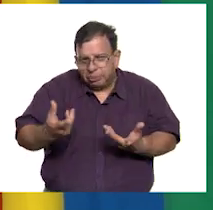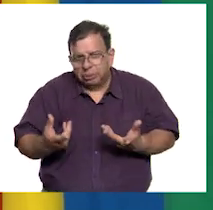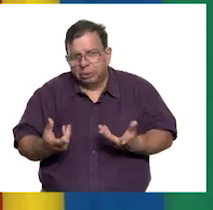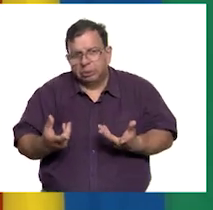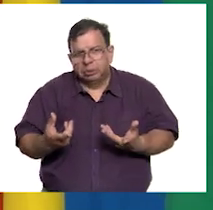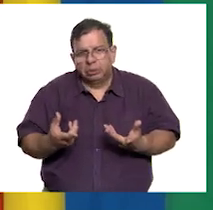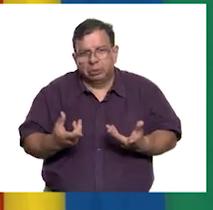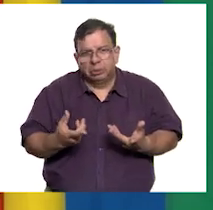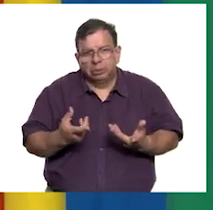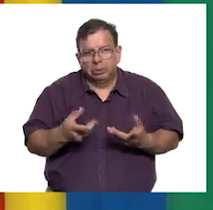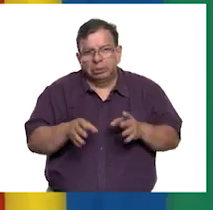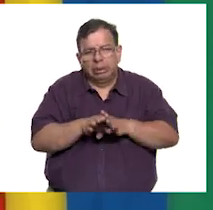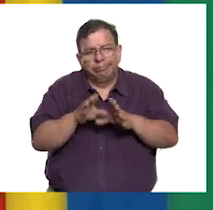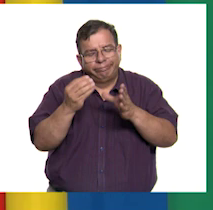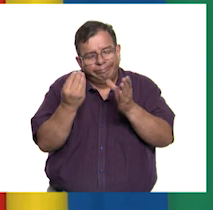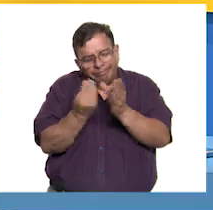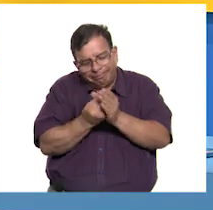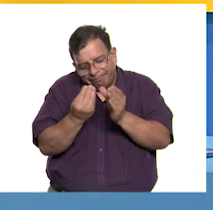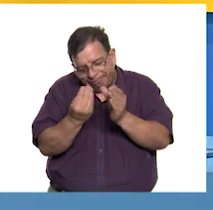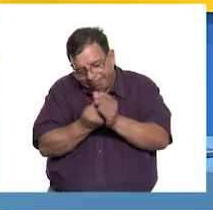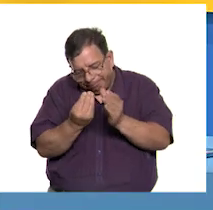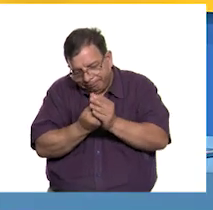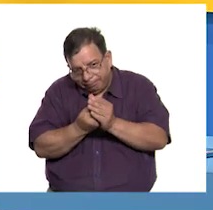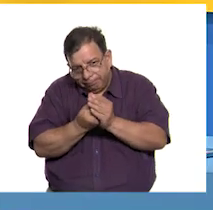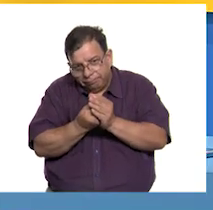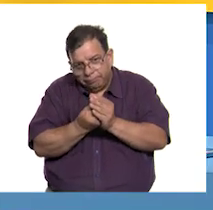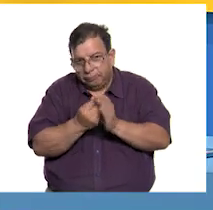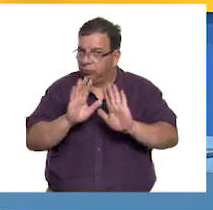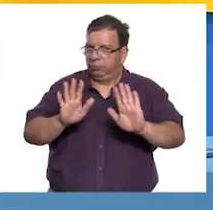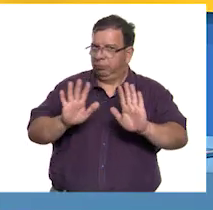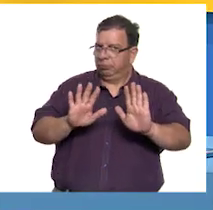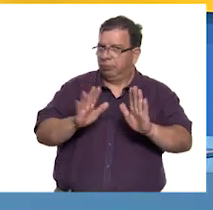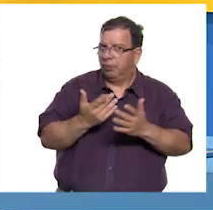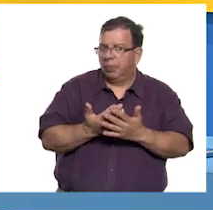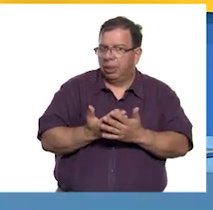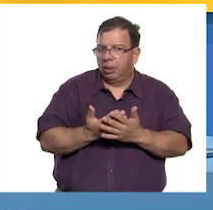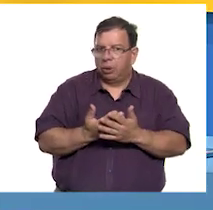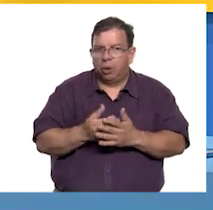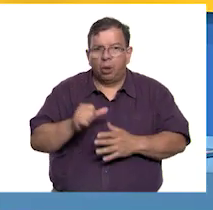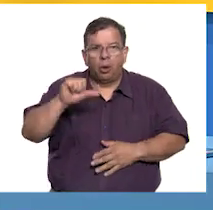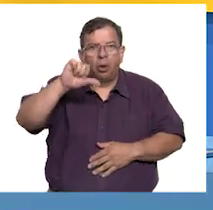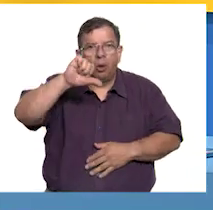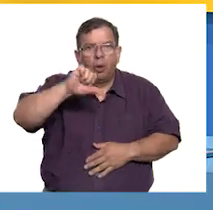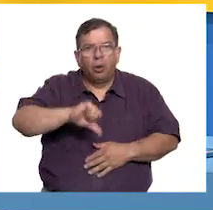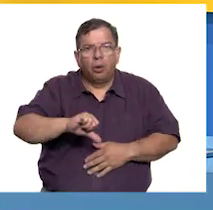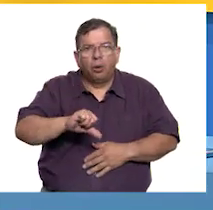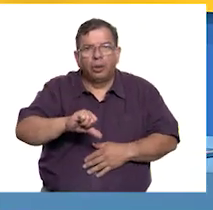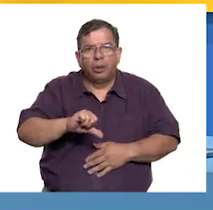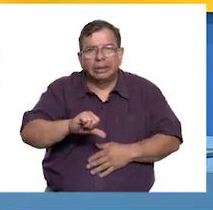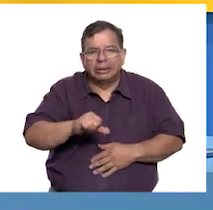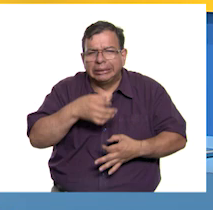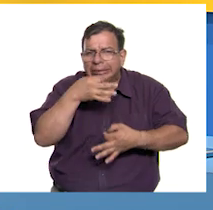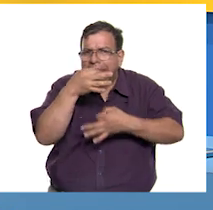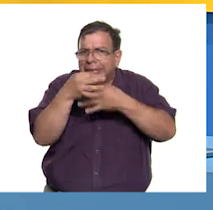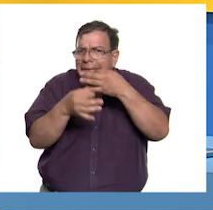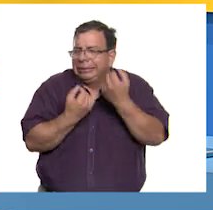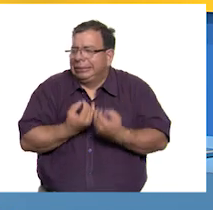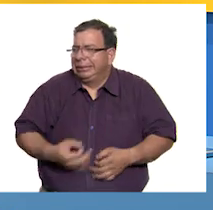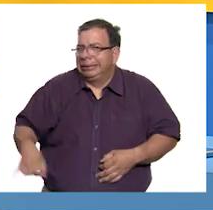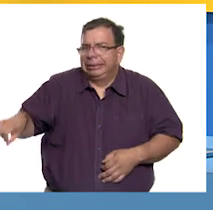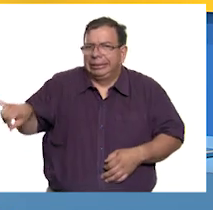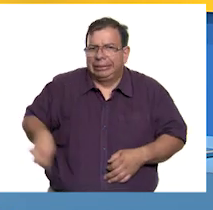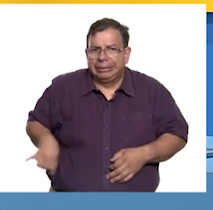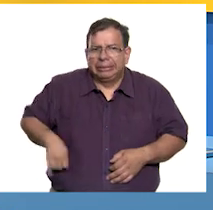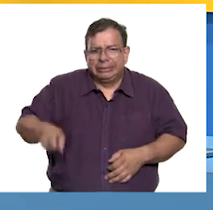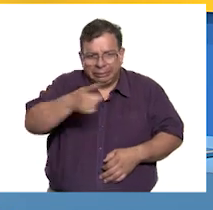se acerca el final de la clase. No, espera, porque el día de hoy traemos un dato súper interesante para